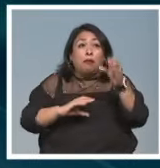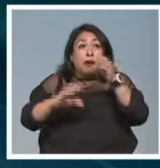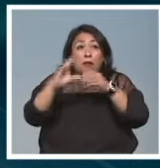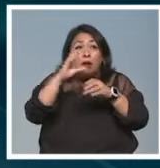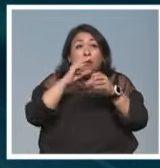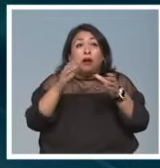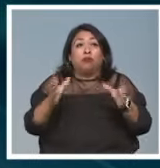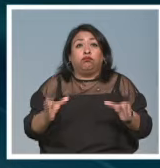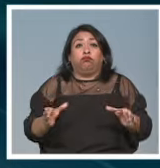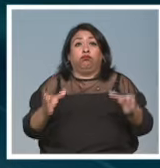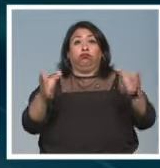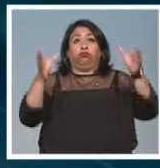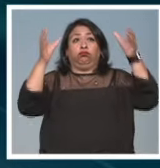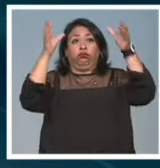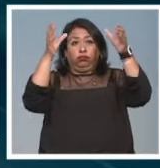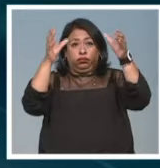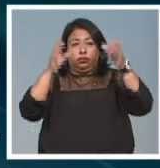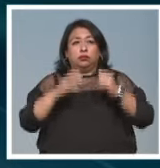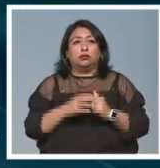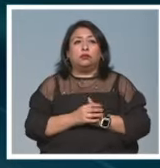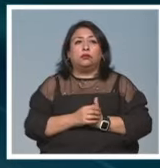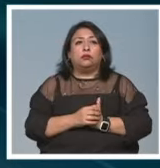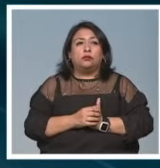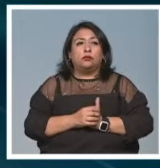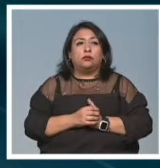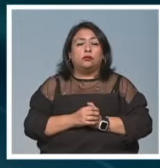estructura levantándola.